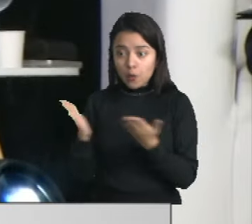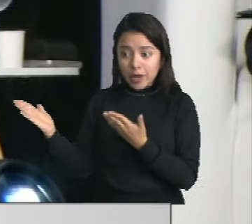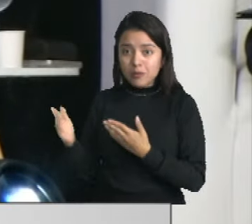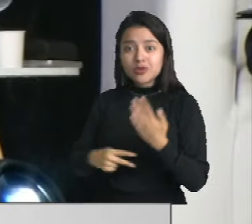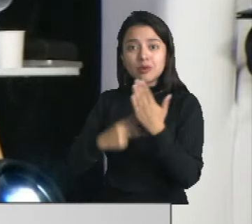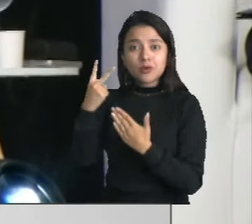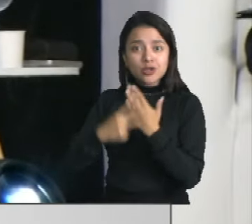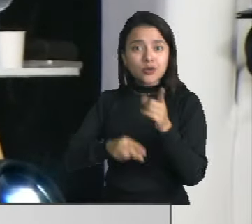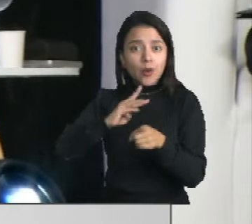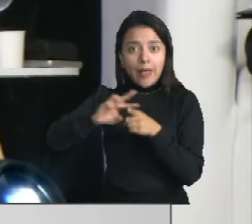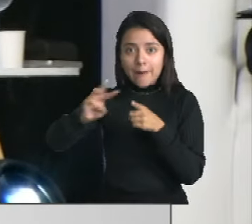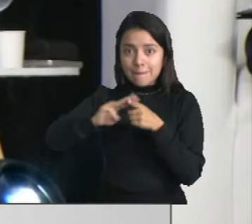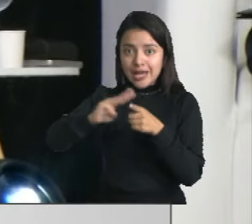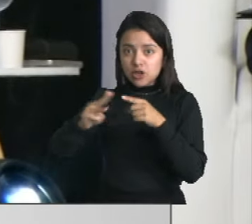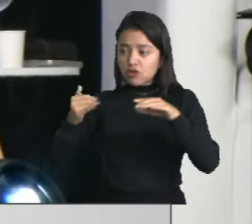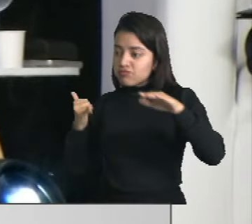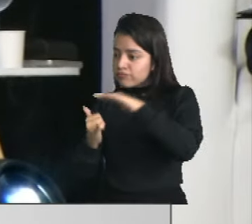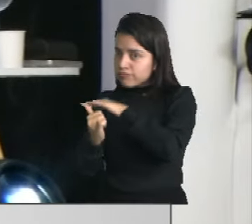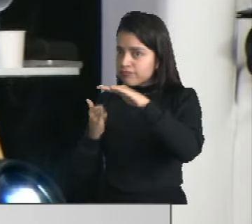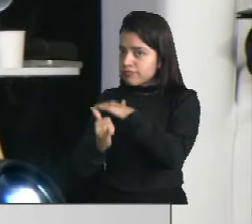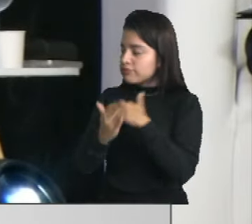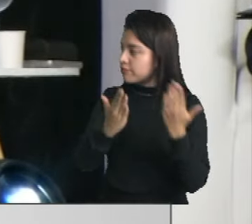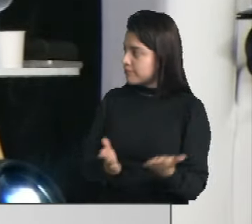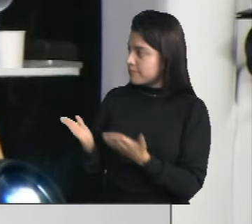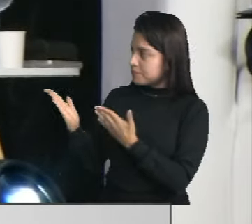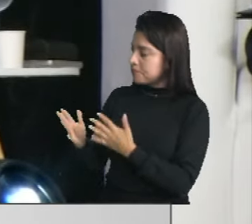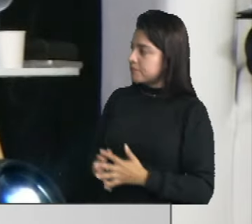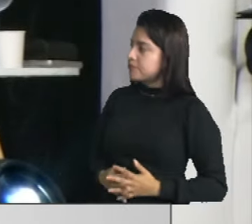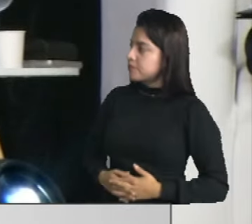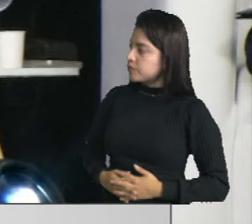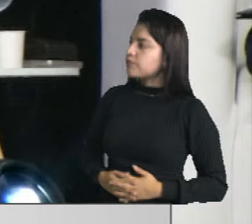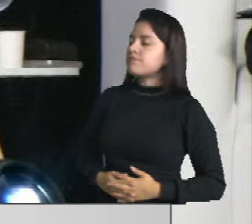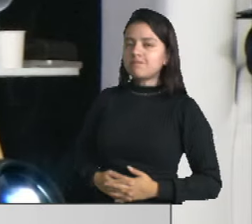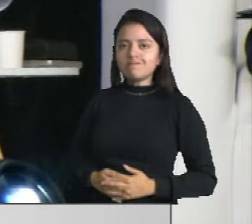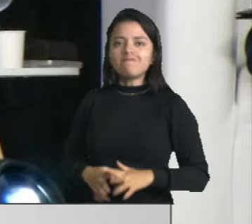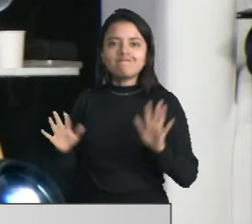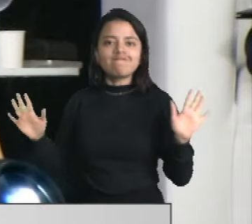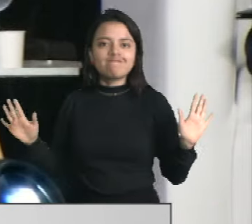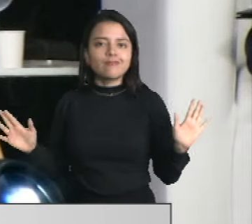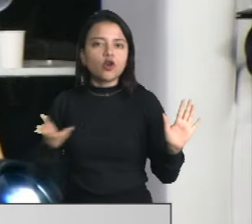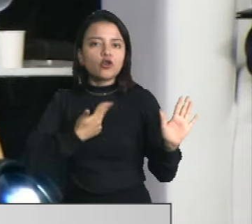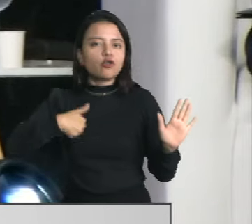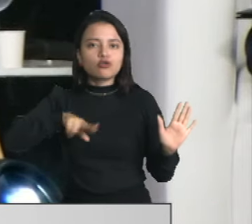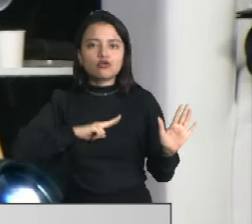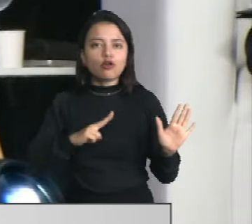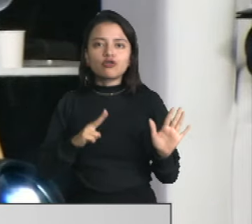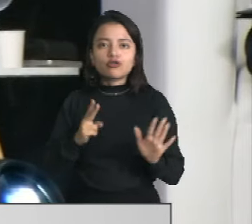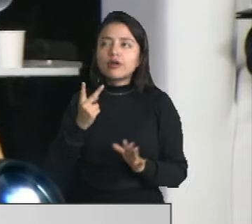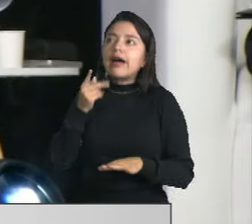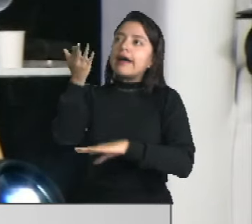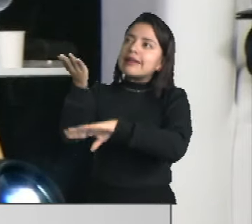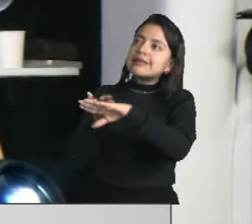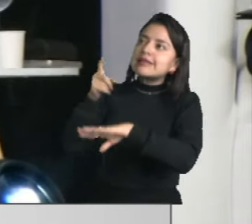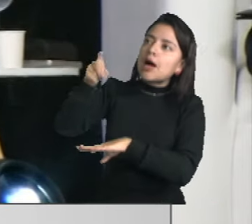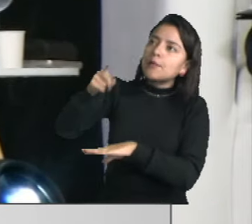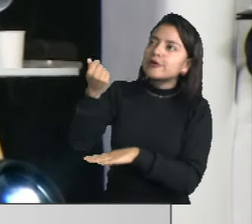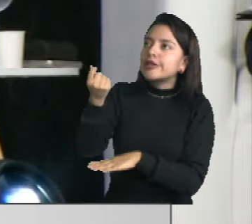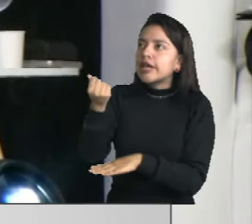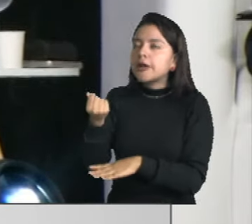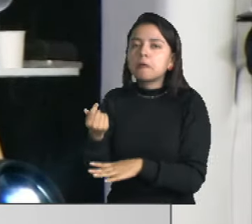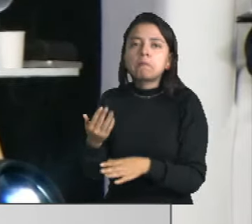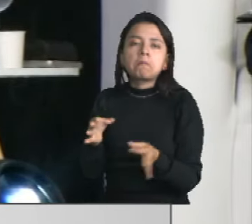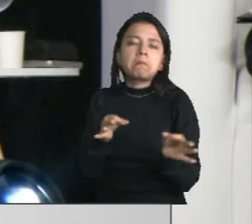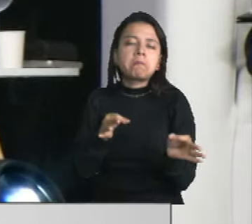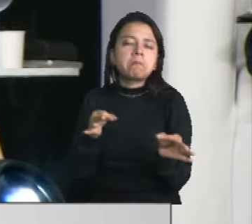plan de desarrollo en el que básicamente no podemos depender de un solo peso del gobierno nacional. Primero porque los recursos no llegan